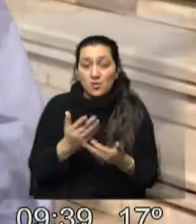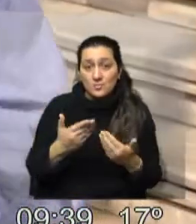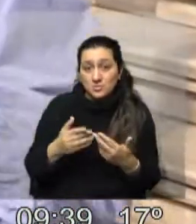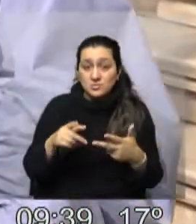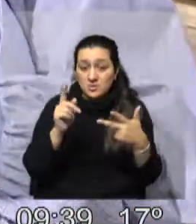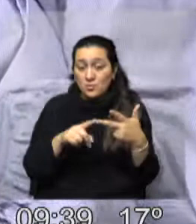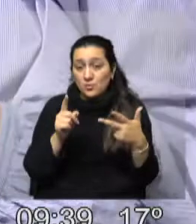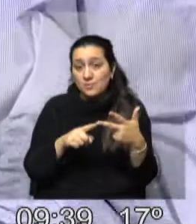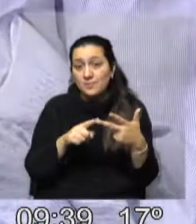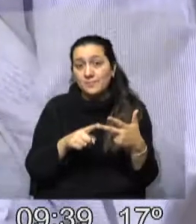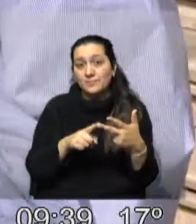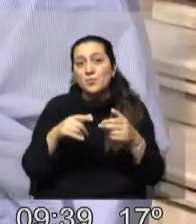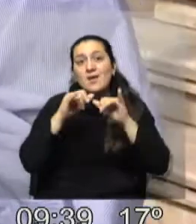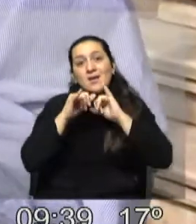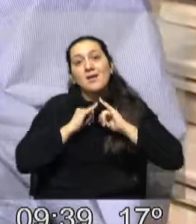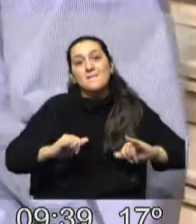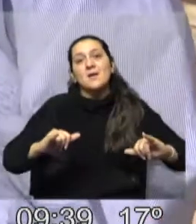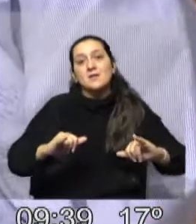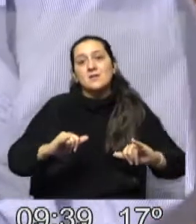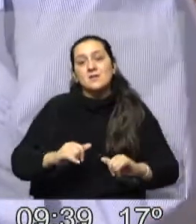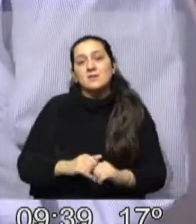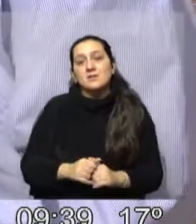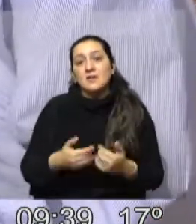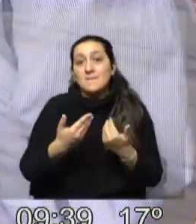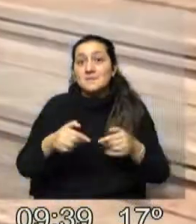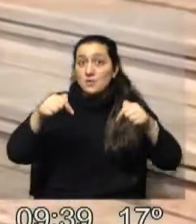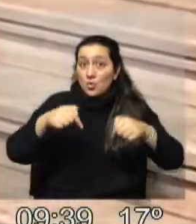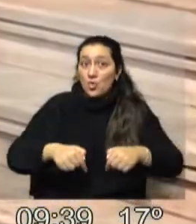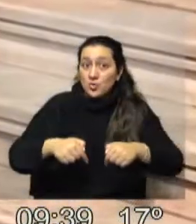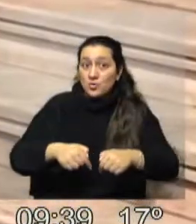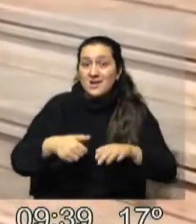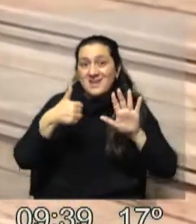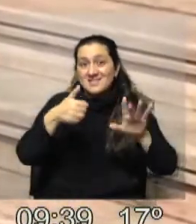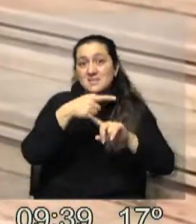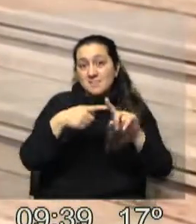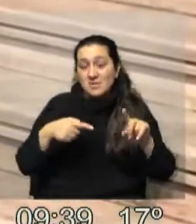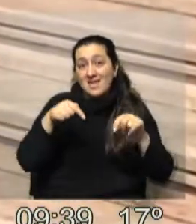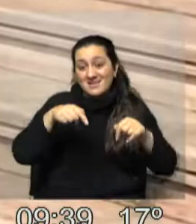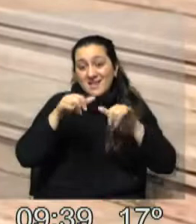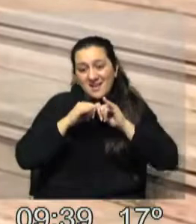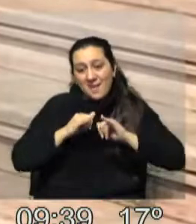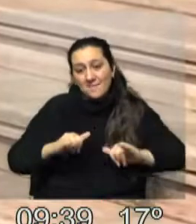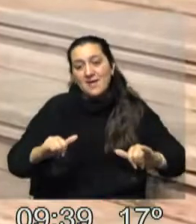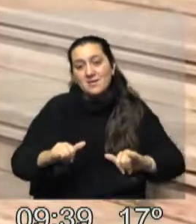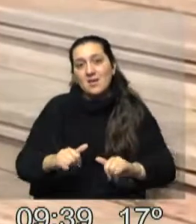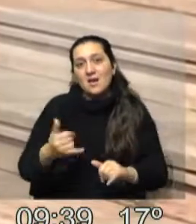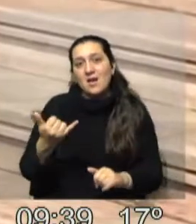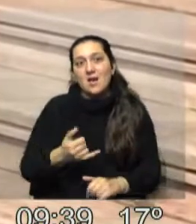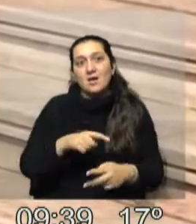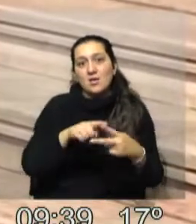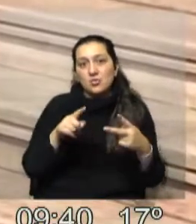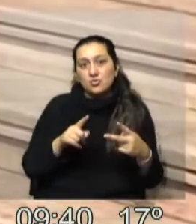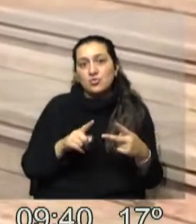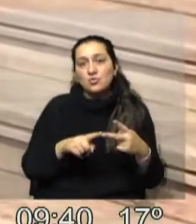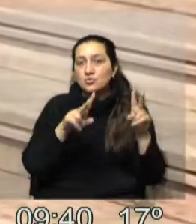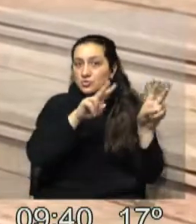Y en último lugar, una campaña que es la que se larga hoy en el Paraninfo 6:30. En esa campaña hay como dos